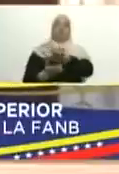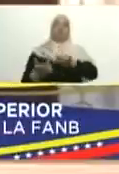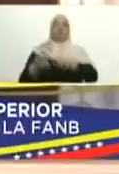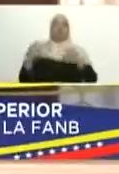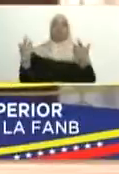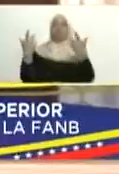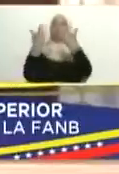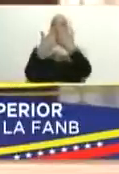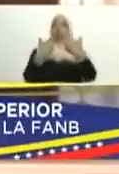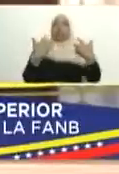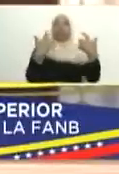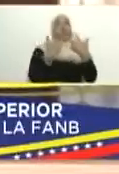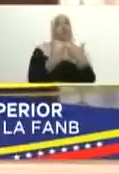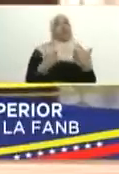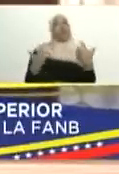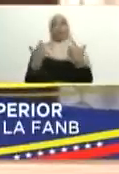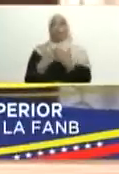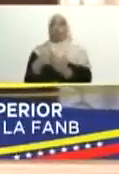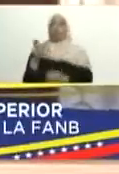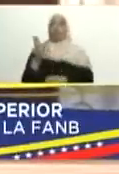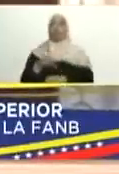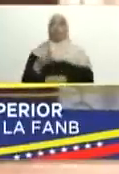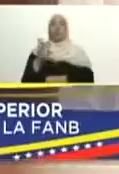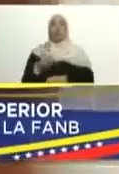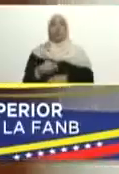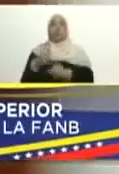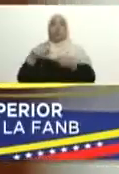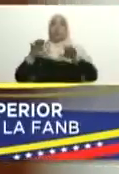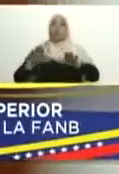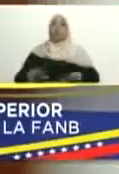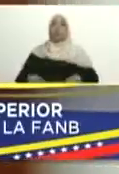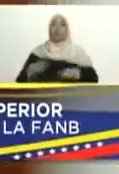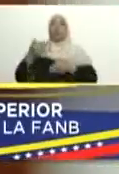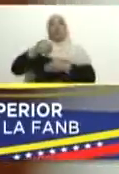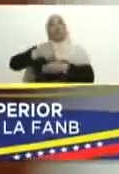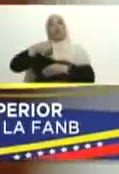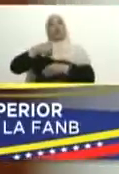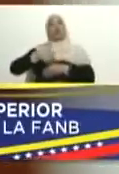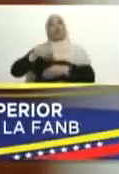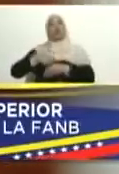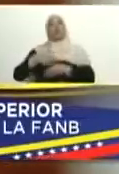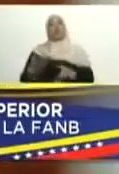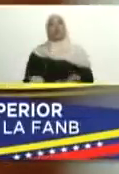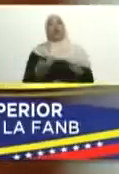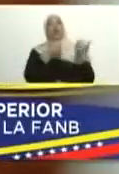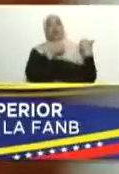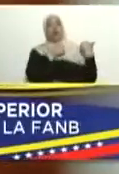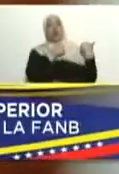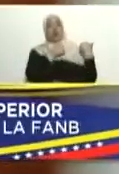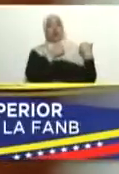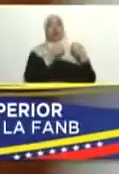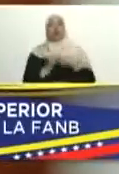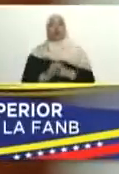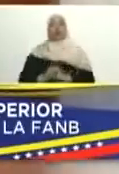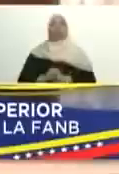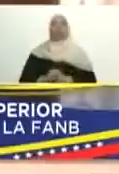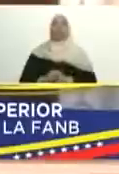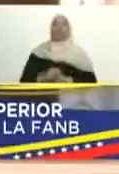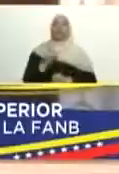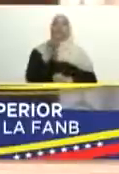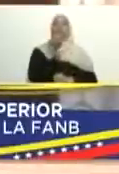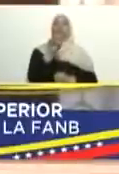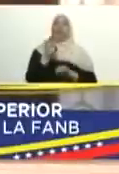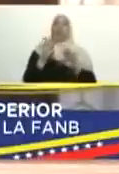guarimbas, nunca jamás aquí se ha dejado de hacer una elección que corresponda. Hemos cumplido